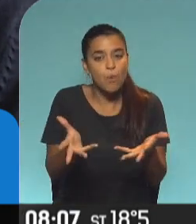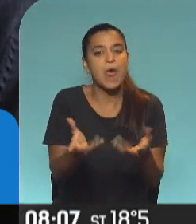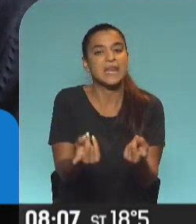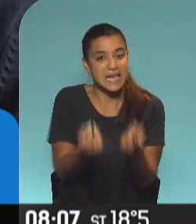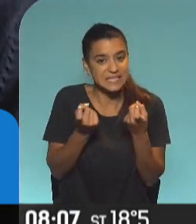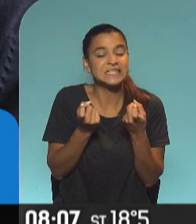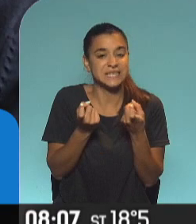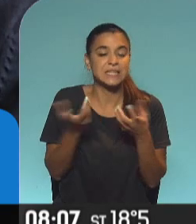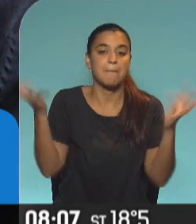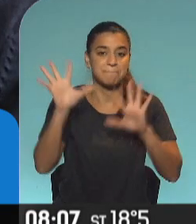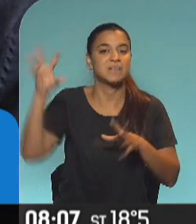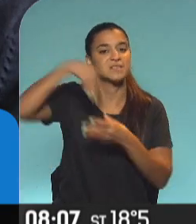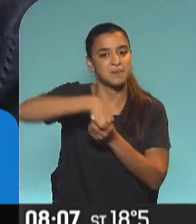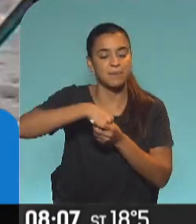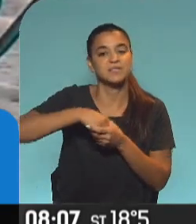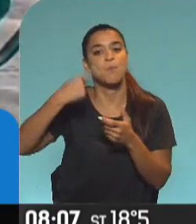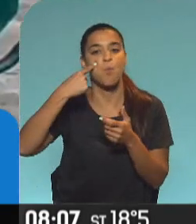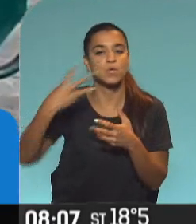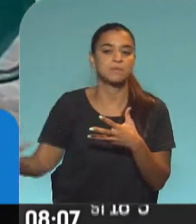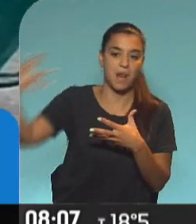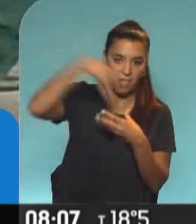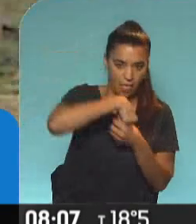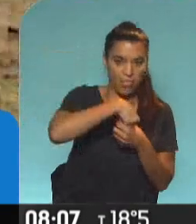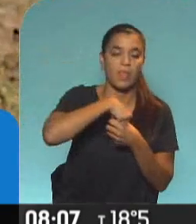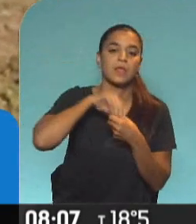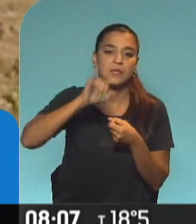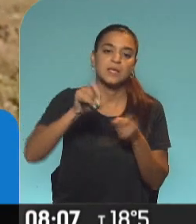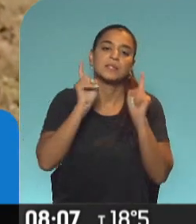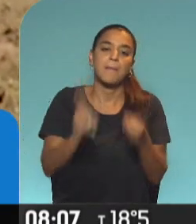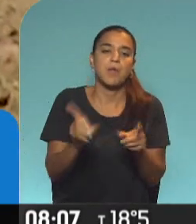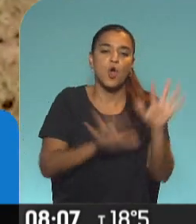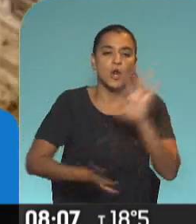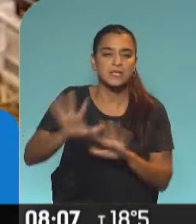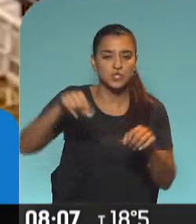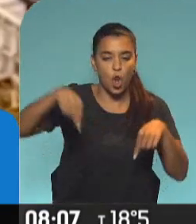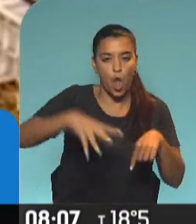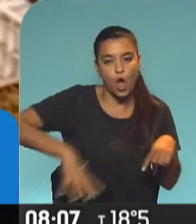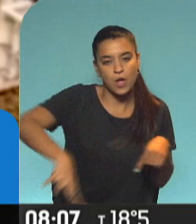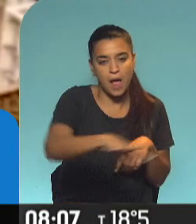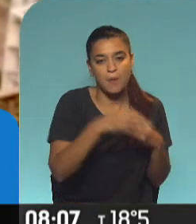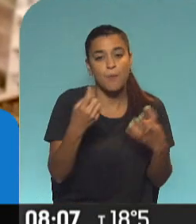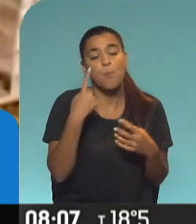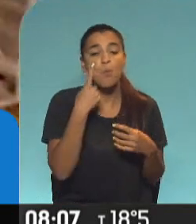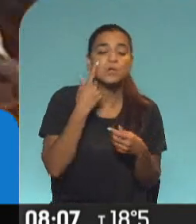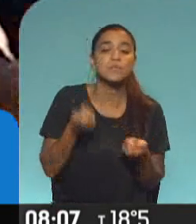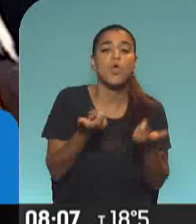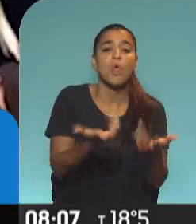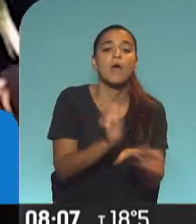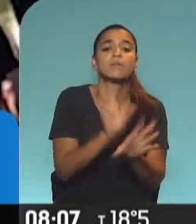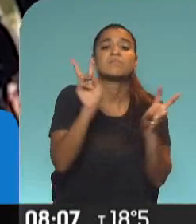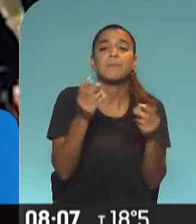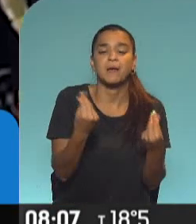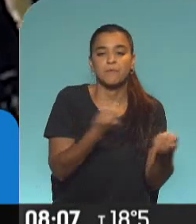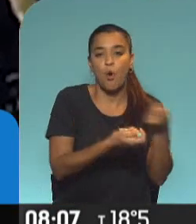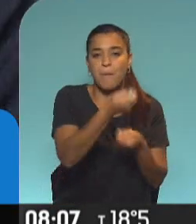necesita la participación activa de la municipalidad y de las organizaciones locales, porque el municipio tiene que facilitar el tema de la